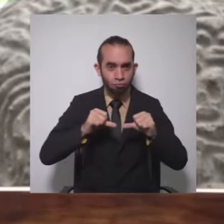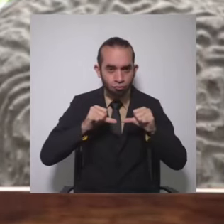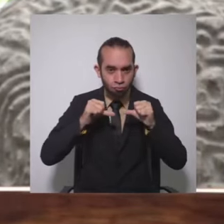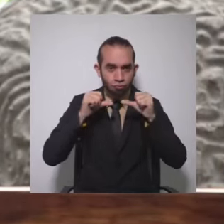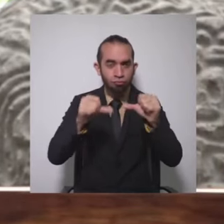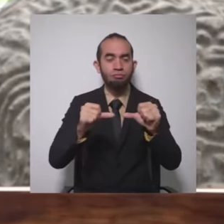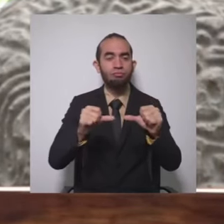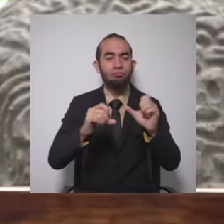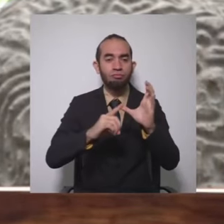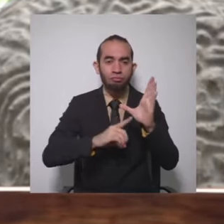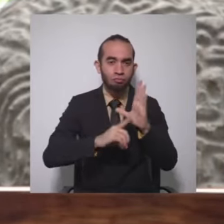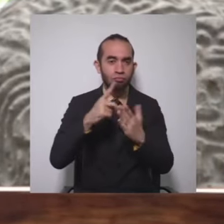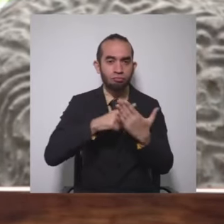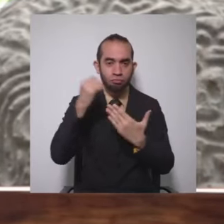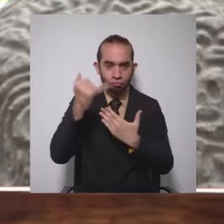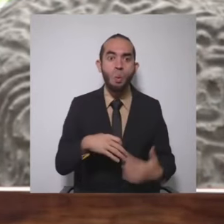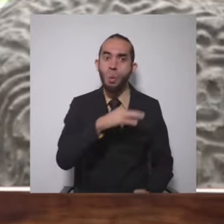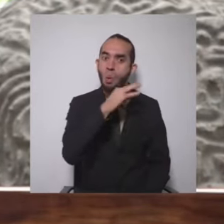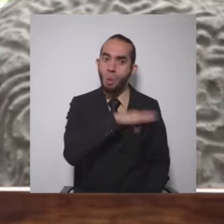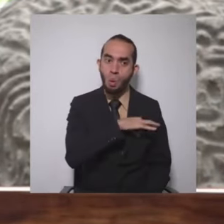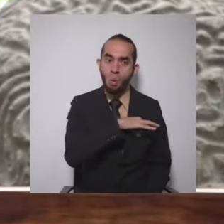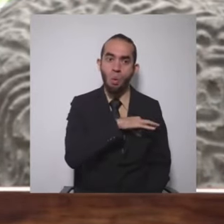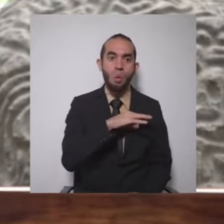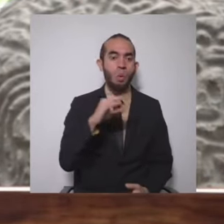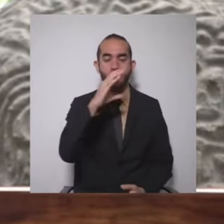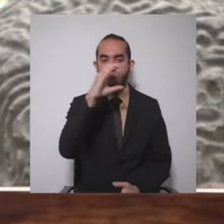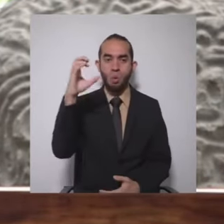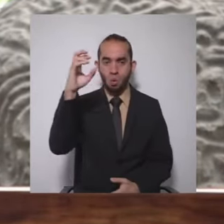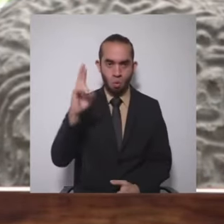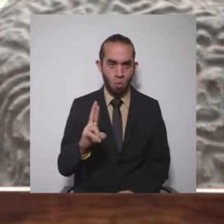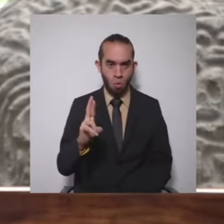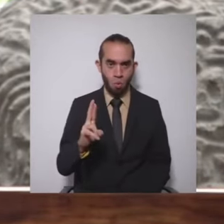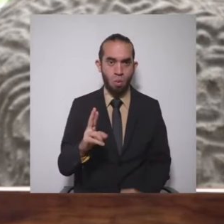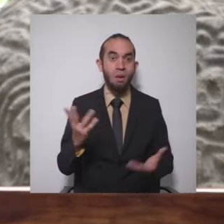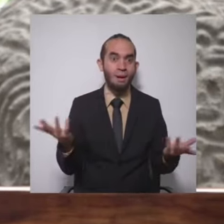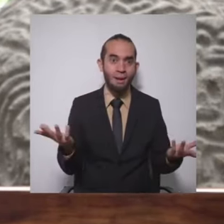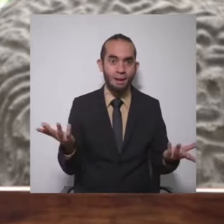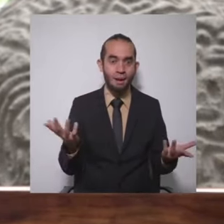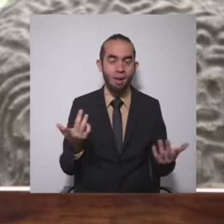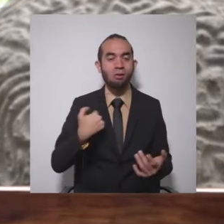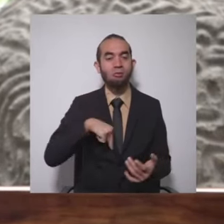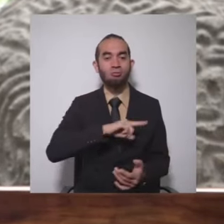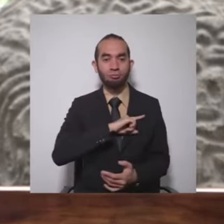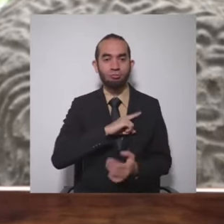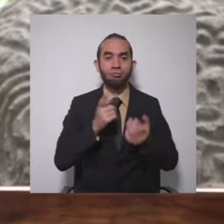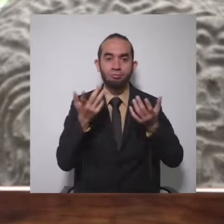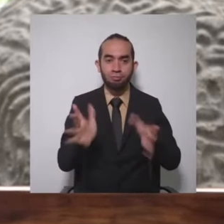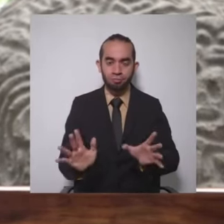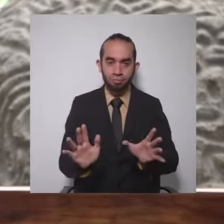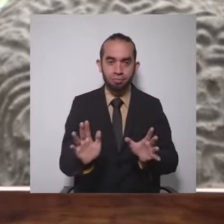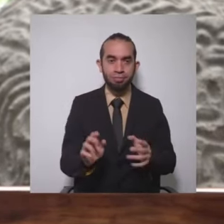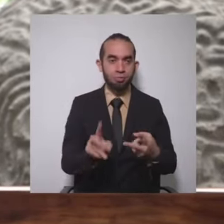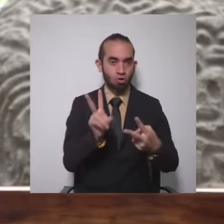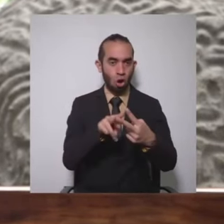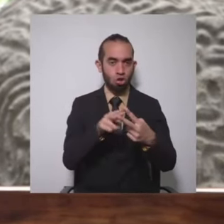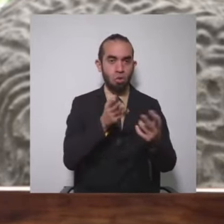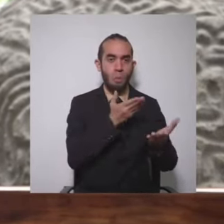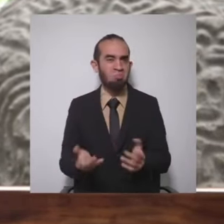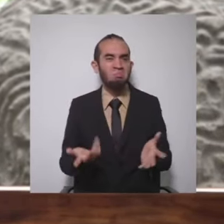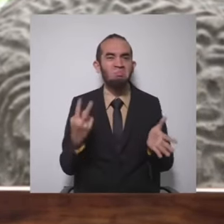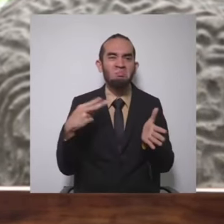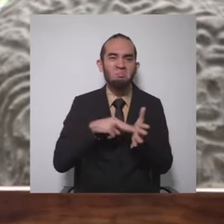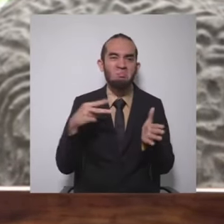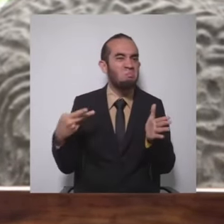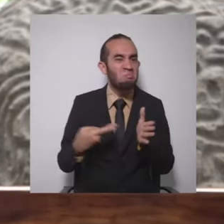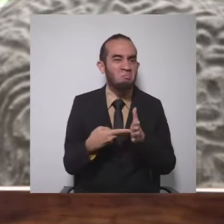desarrollo del proyecto Ciudad-Gobierno y por eso es que hemos construido dos propuestas de proyectos de ley.